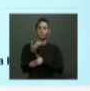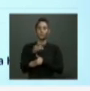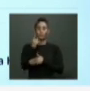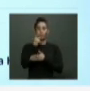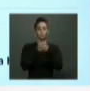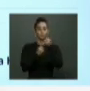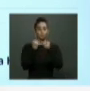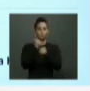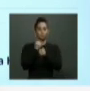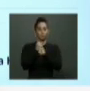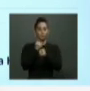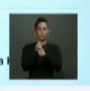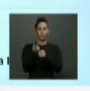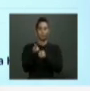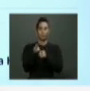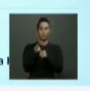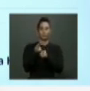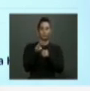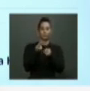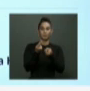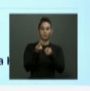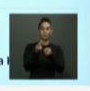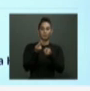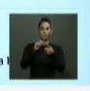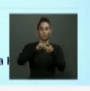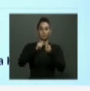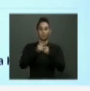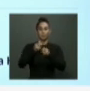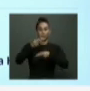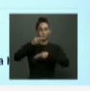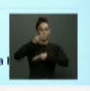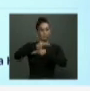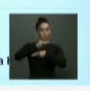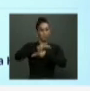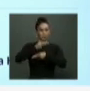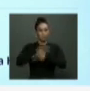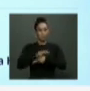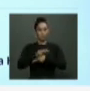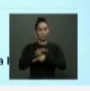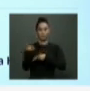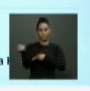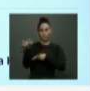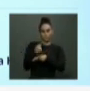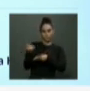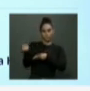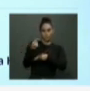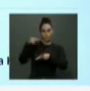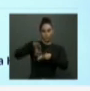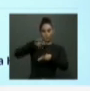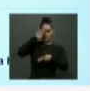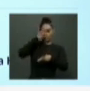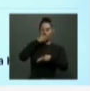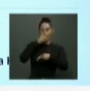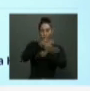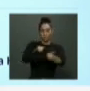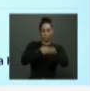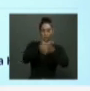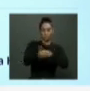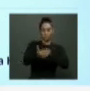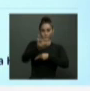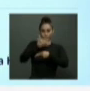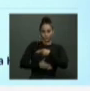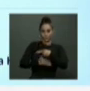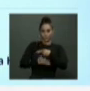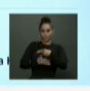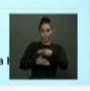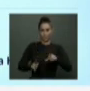termino de llegar al 22 cuidados y protegidos en o sea lo que es el fin de año no es el fin del mundo y podría ser el fin de su vida usted no se